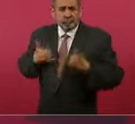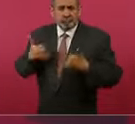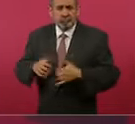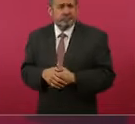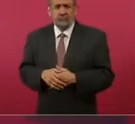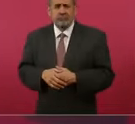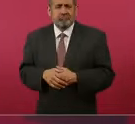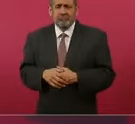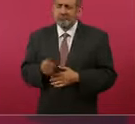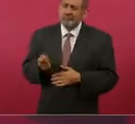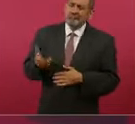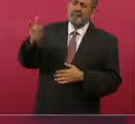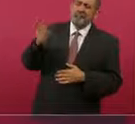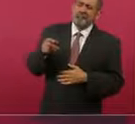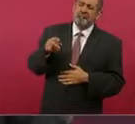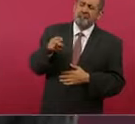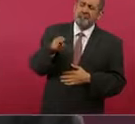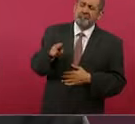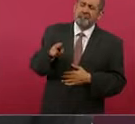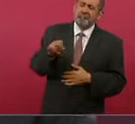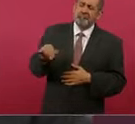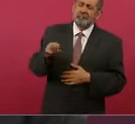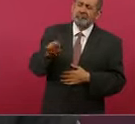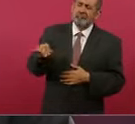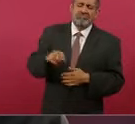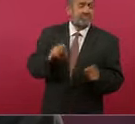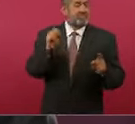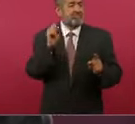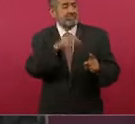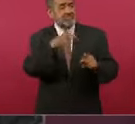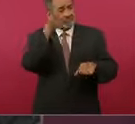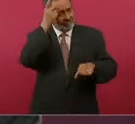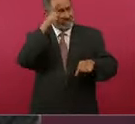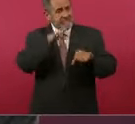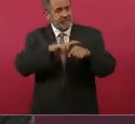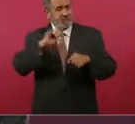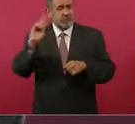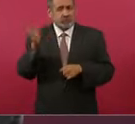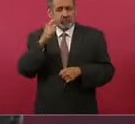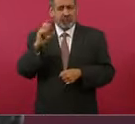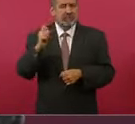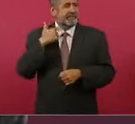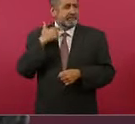llamarles ninis. Hasta el rector de la UNAM de ese entonces: